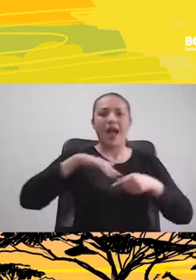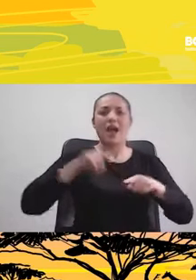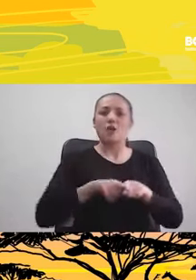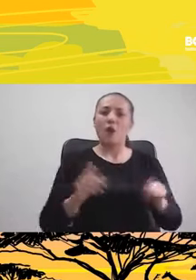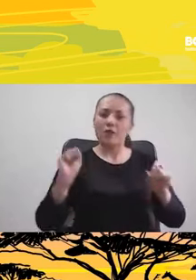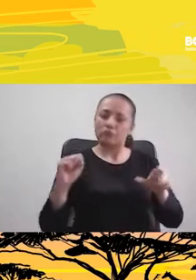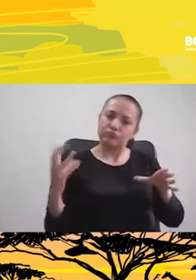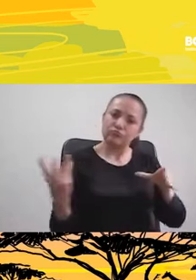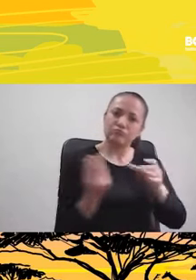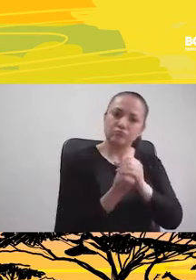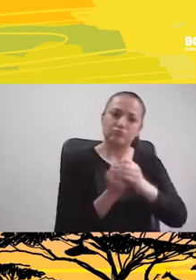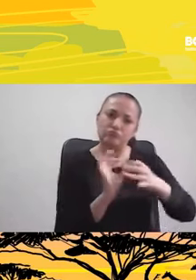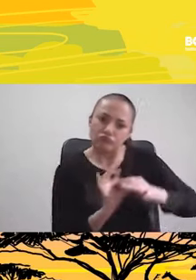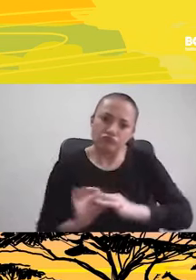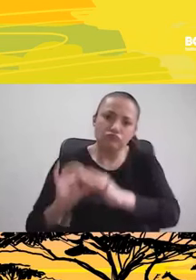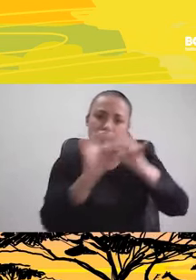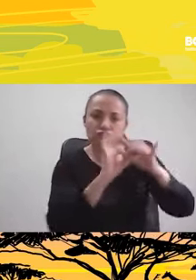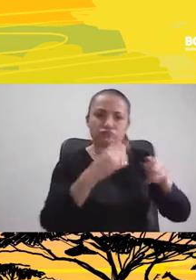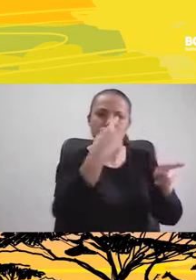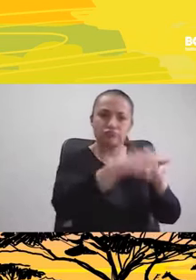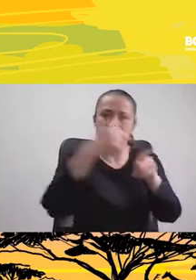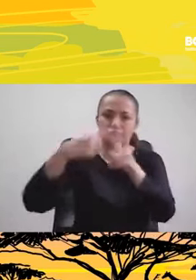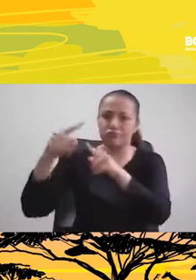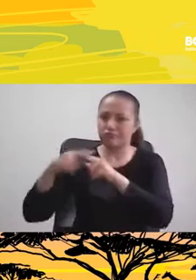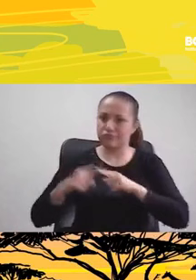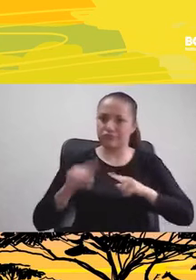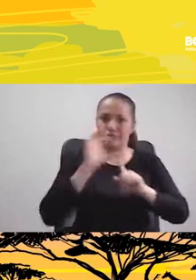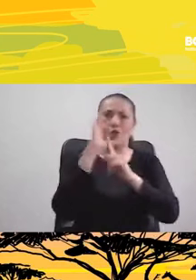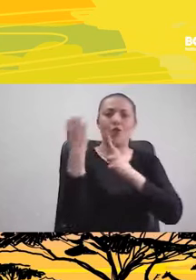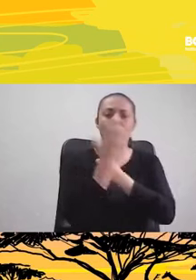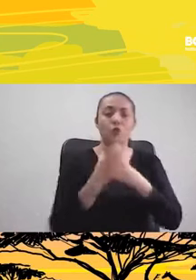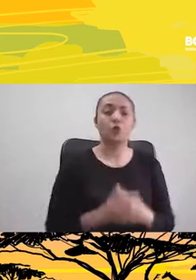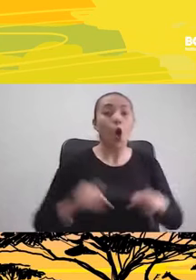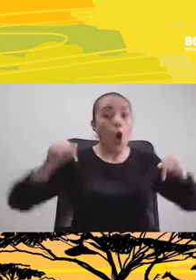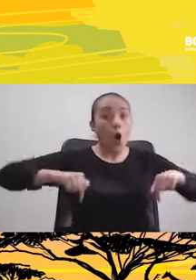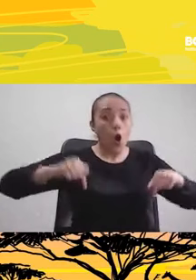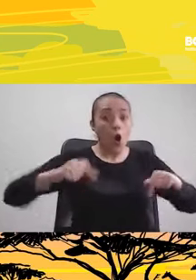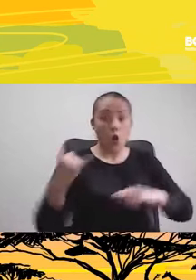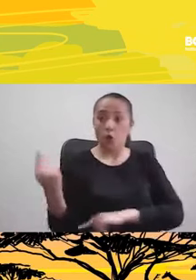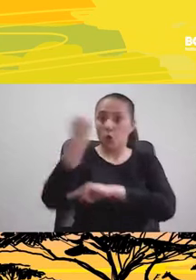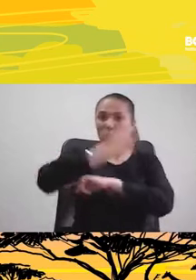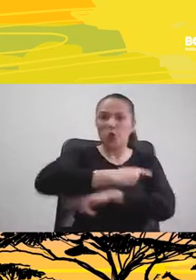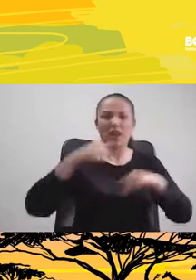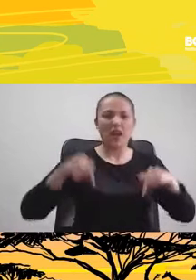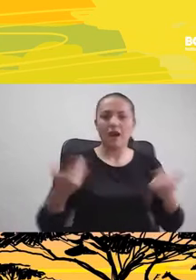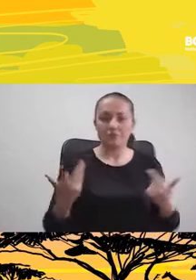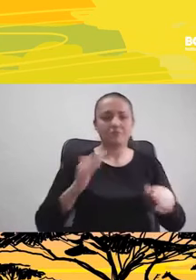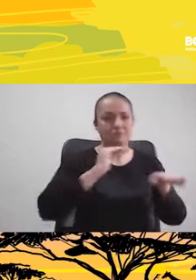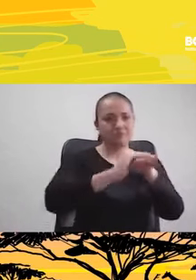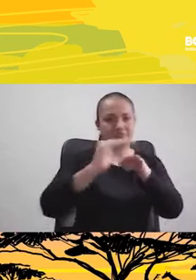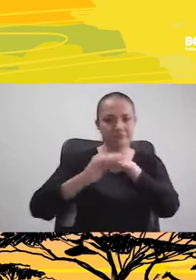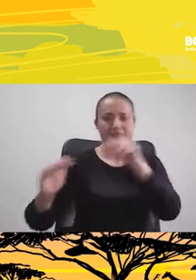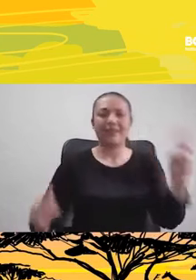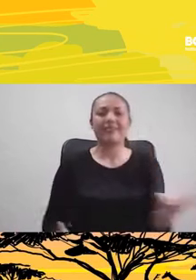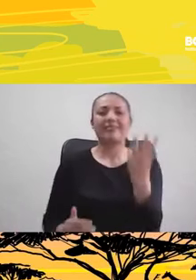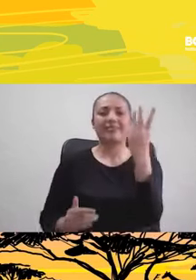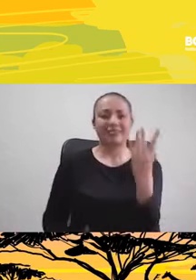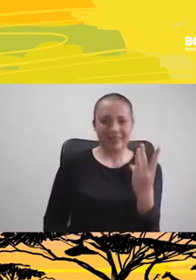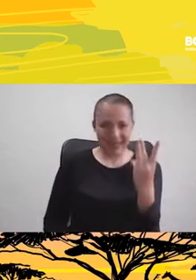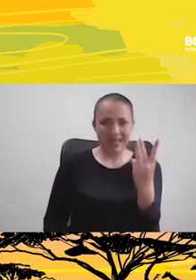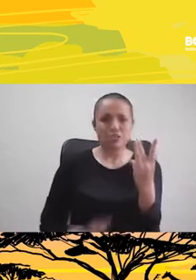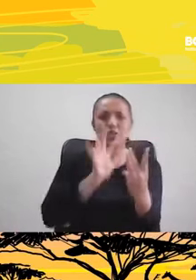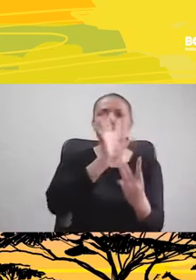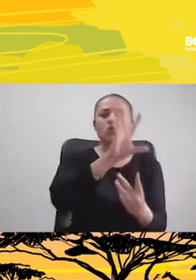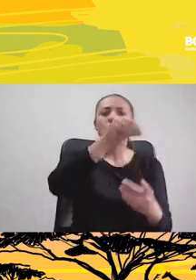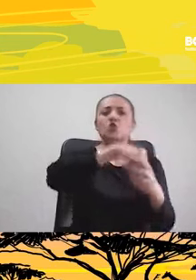e intercultural. El día de hoy nos hemos reunido con tres invitados pertenecientes a la comunidad de